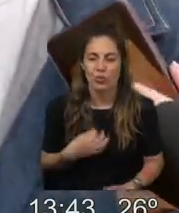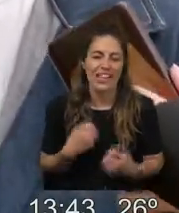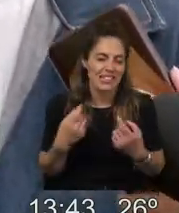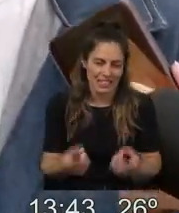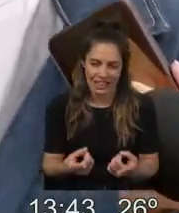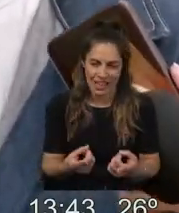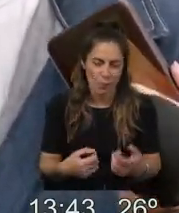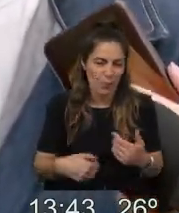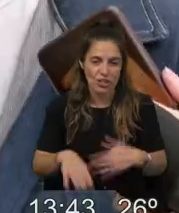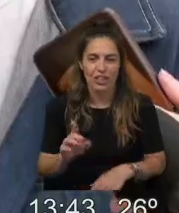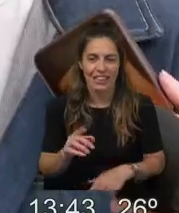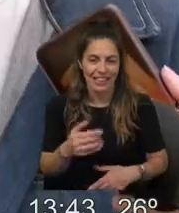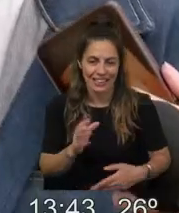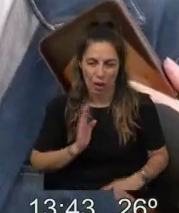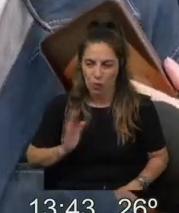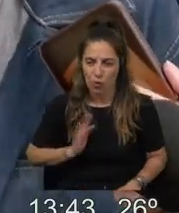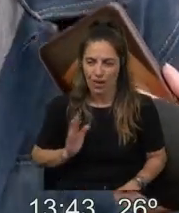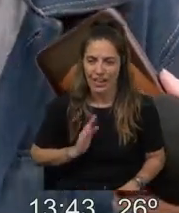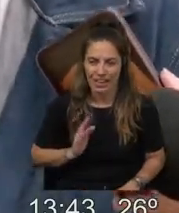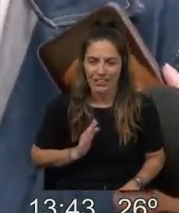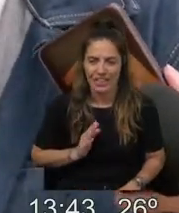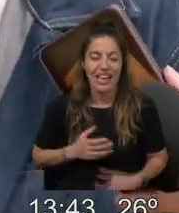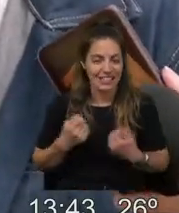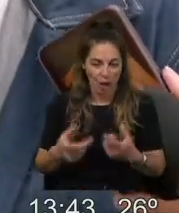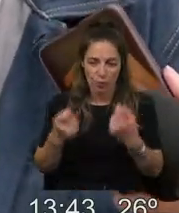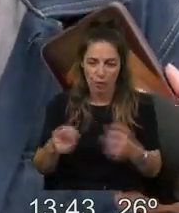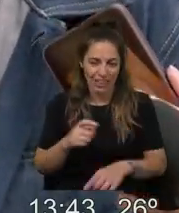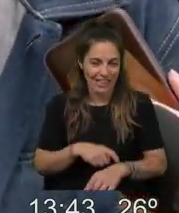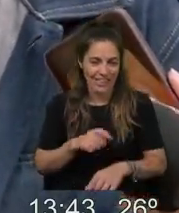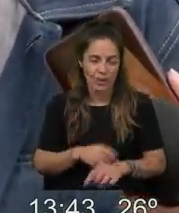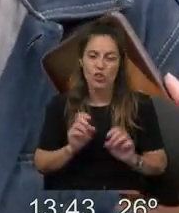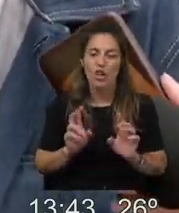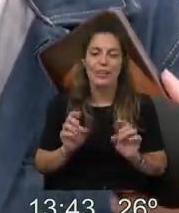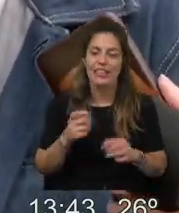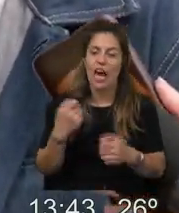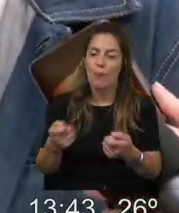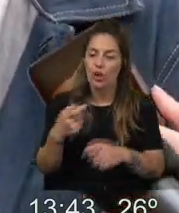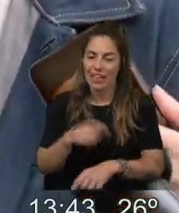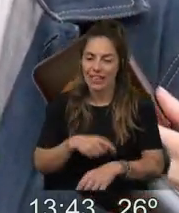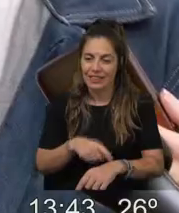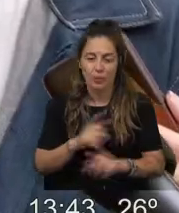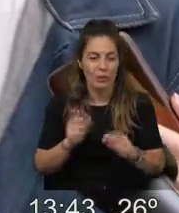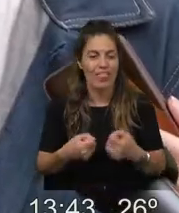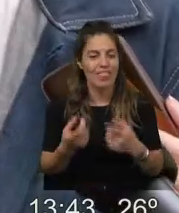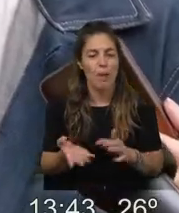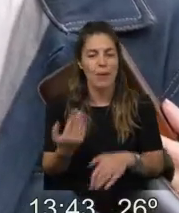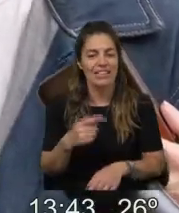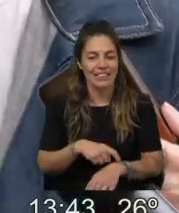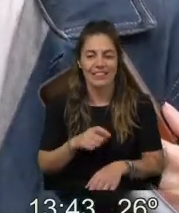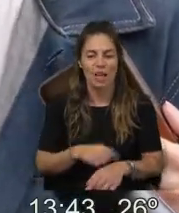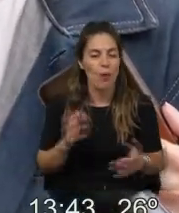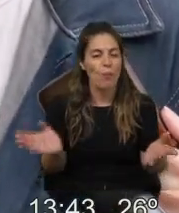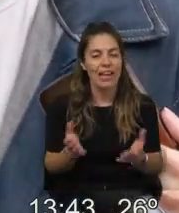dan mayoritariamente estas mujeres que aportan ese tiempo, y no solo aportan su tiempo, sino que dan más tiempo para